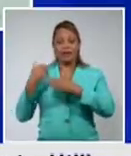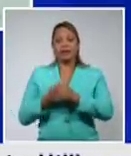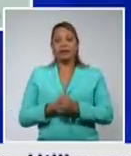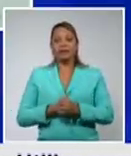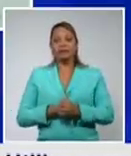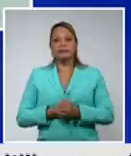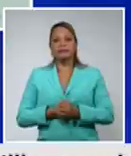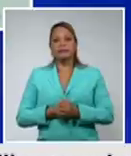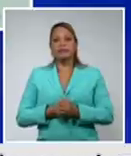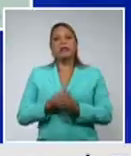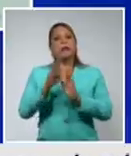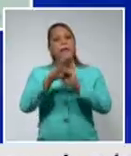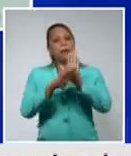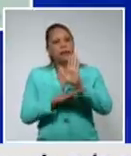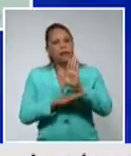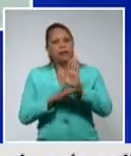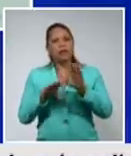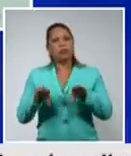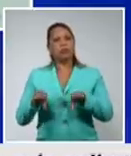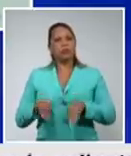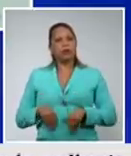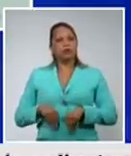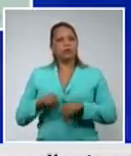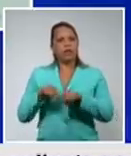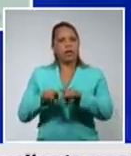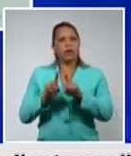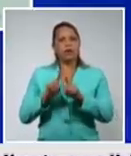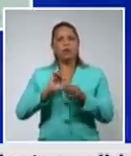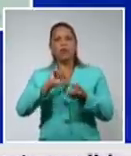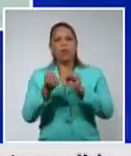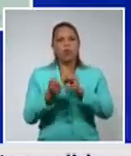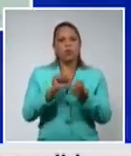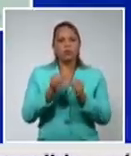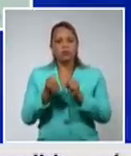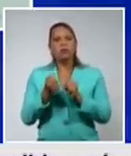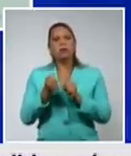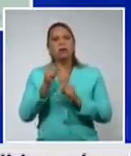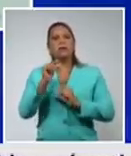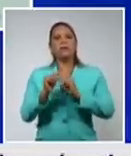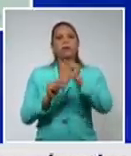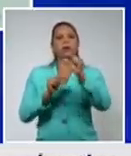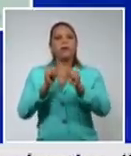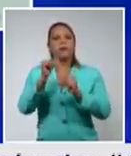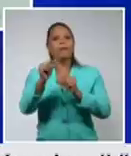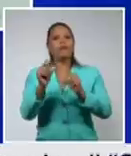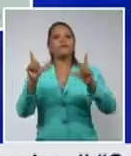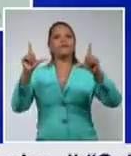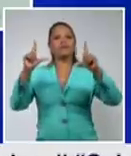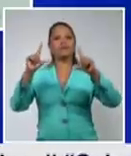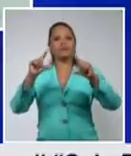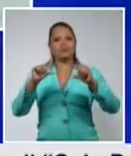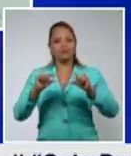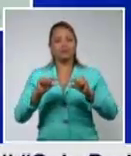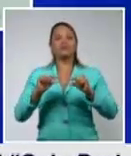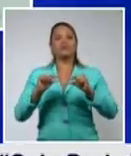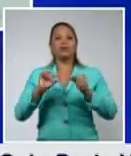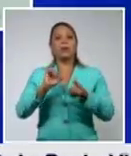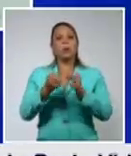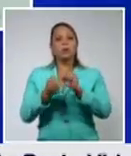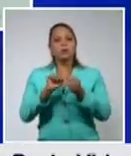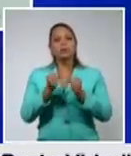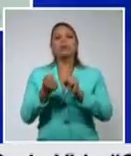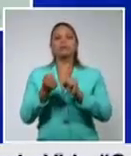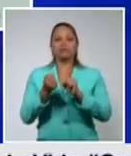con las medidas adoptadas y el control, pues han ido disminuyendo el número de casos, han ido controlando la